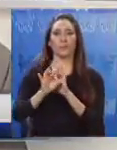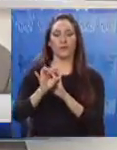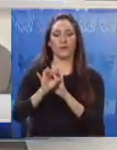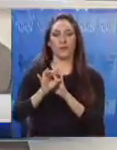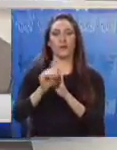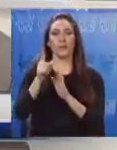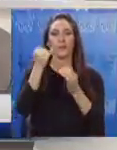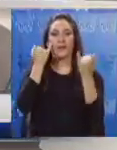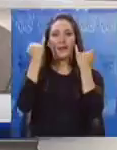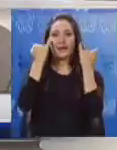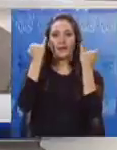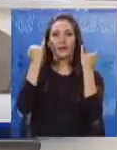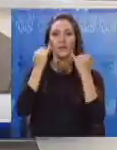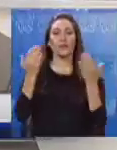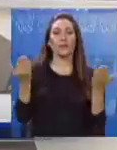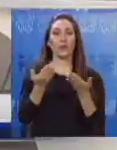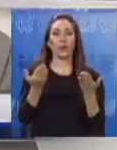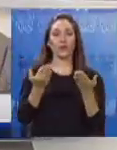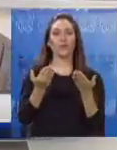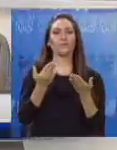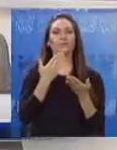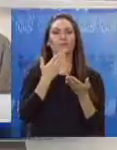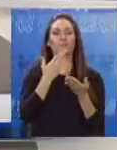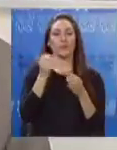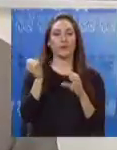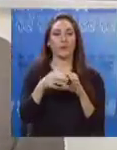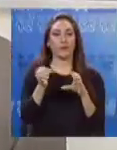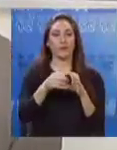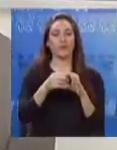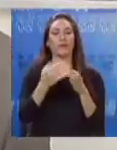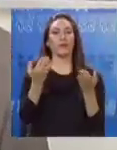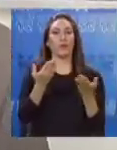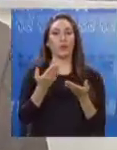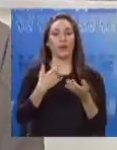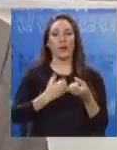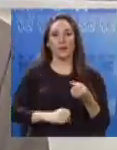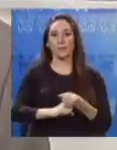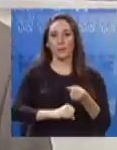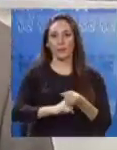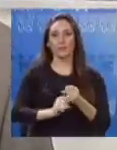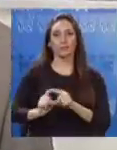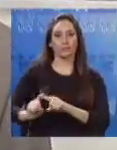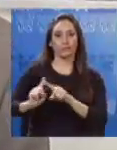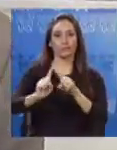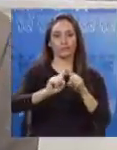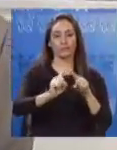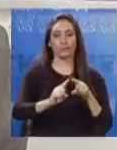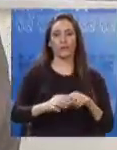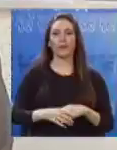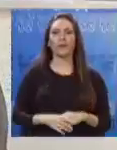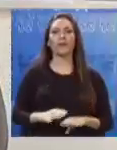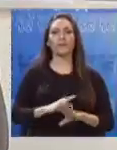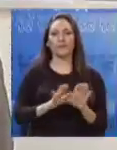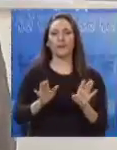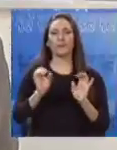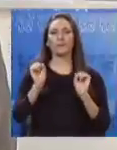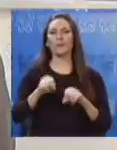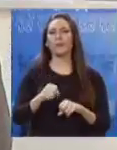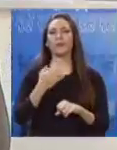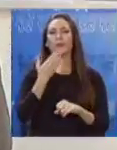la Creatividad, en donde el mecanismo de fondos concursables, el mecanismo de apoyo y otro tipo de mecanismos ya